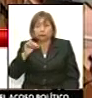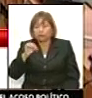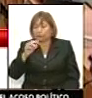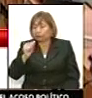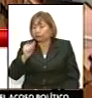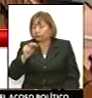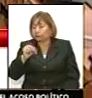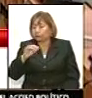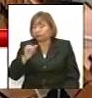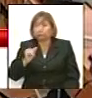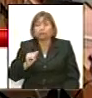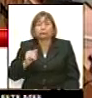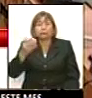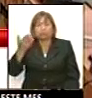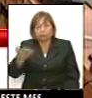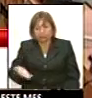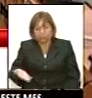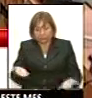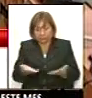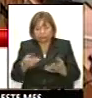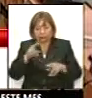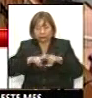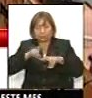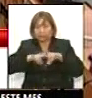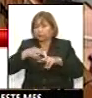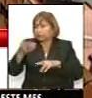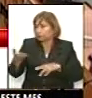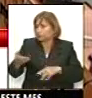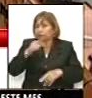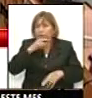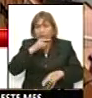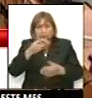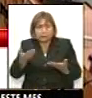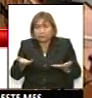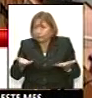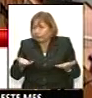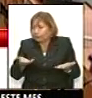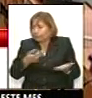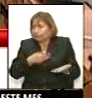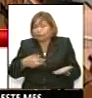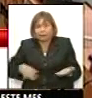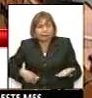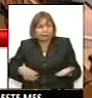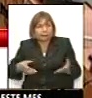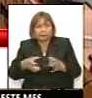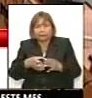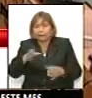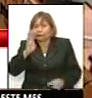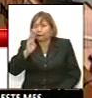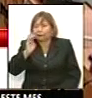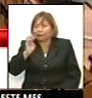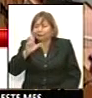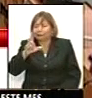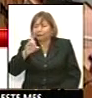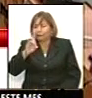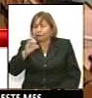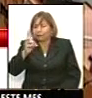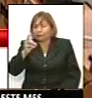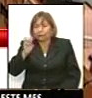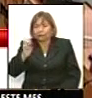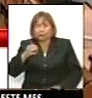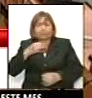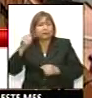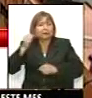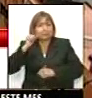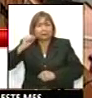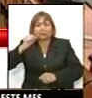López, vino, aquí estaba primerita, participó. Aquí no estaba tampoco el congresista de Belaunde. ¿Dónde está? En la defensa de la